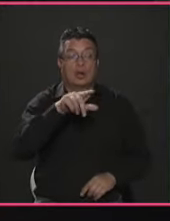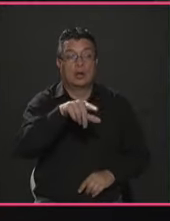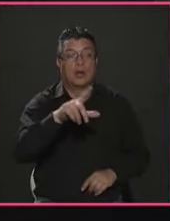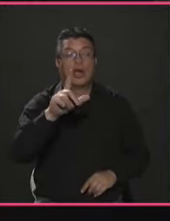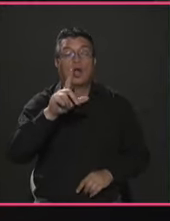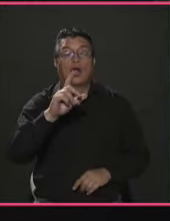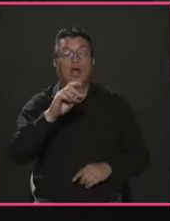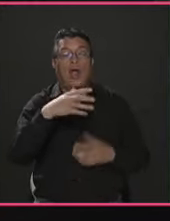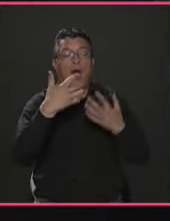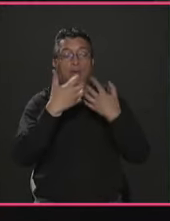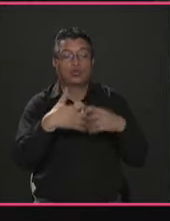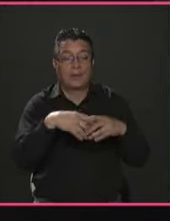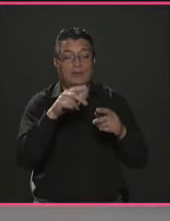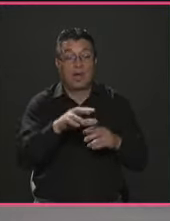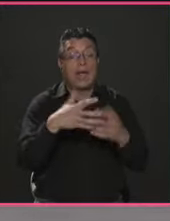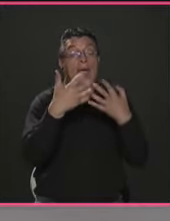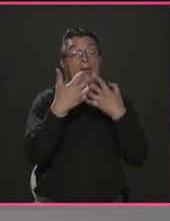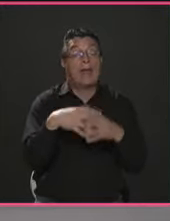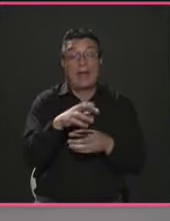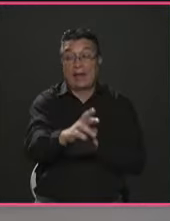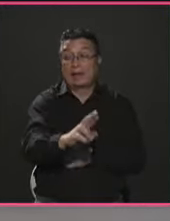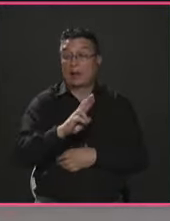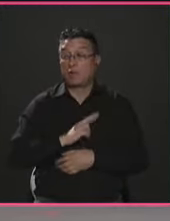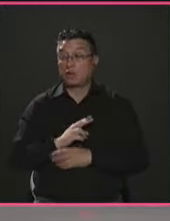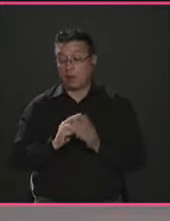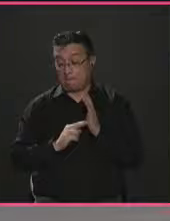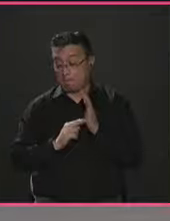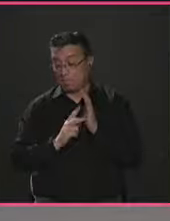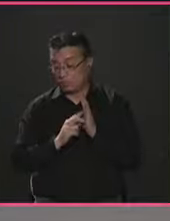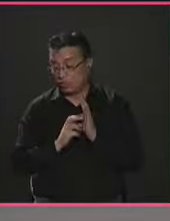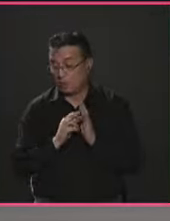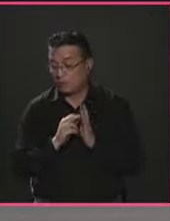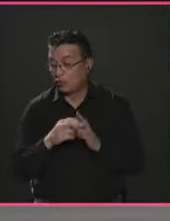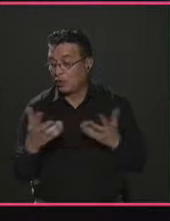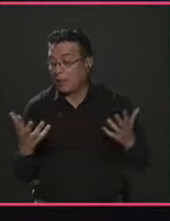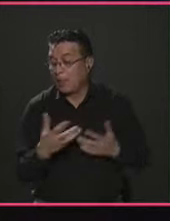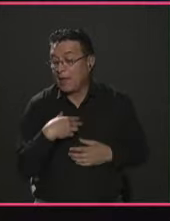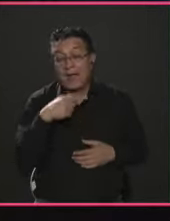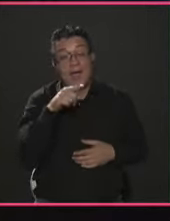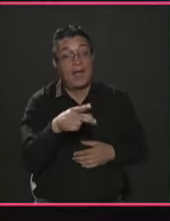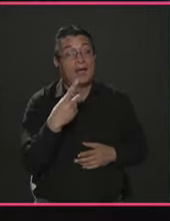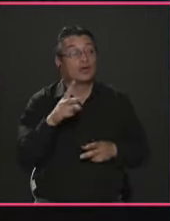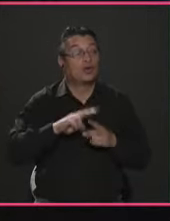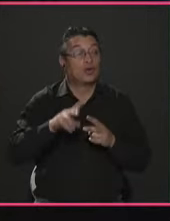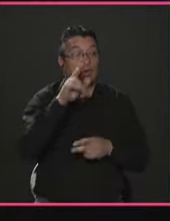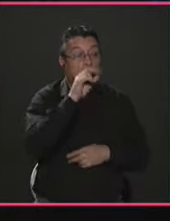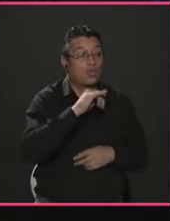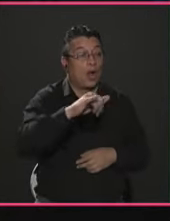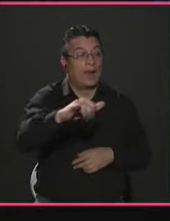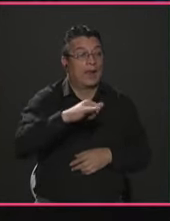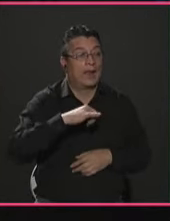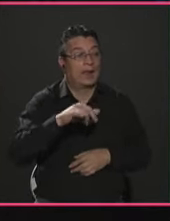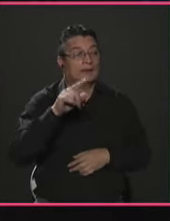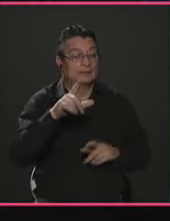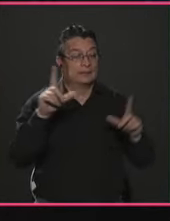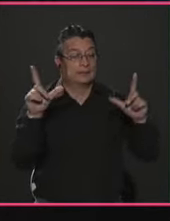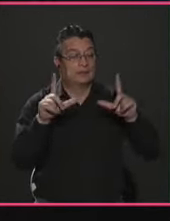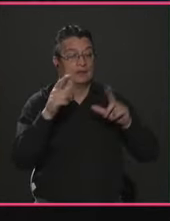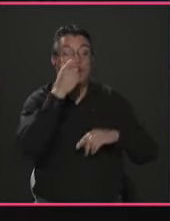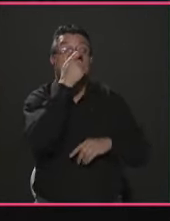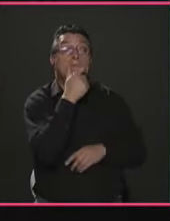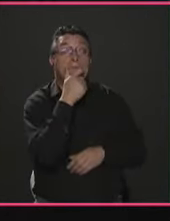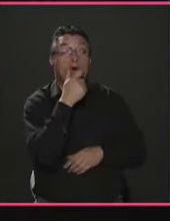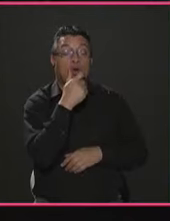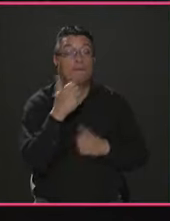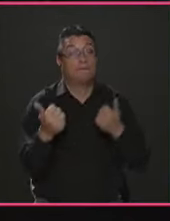automático y la respuesta la voy a hacer paso a paso fíjense lo que empie aparecer lo mismo que harían ustedes cierto esta imagen representa un mono